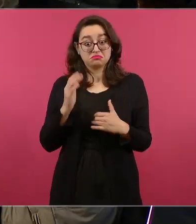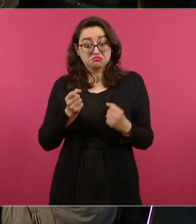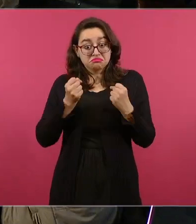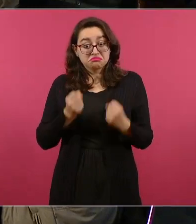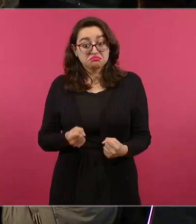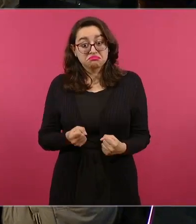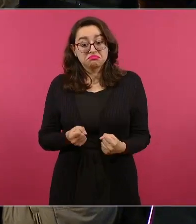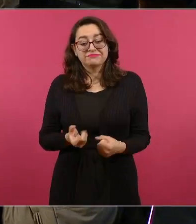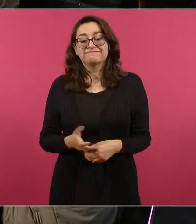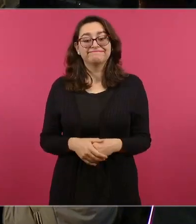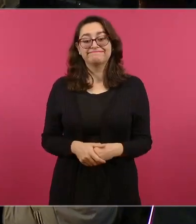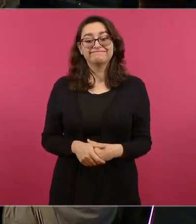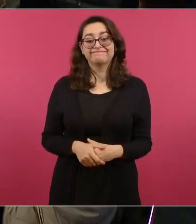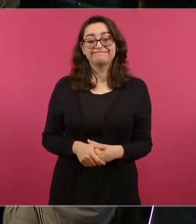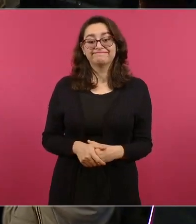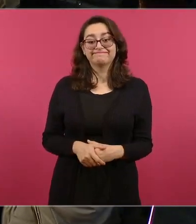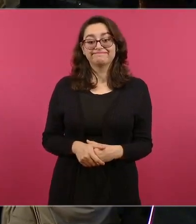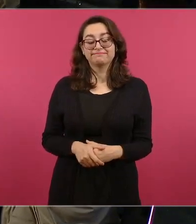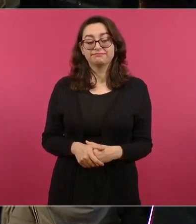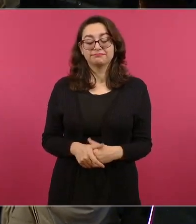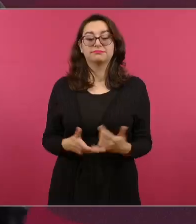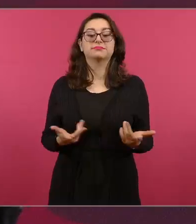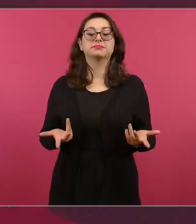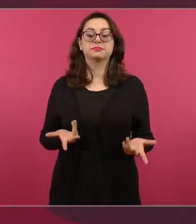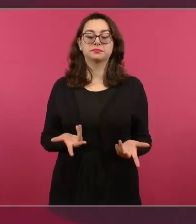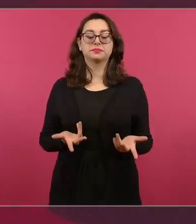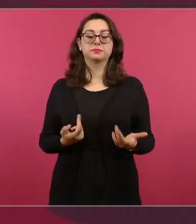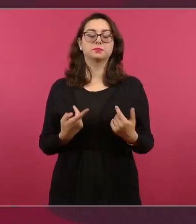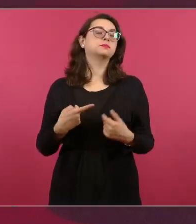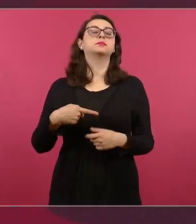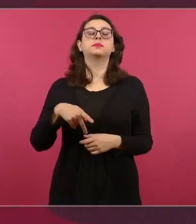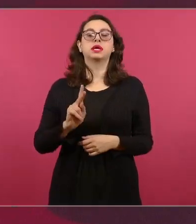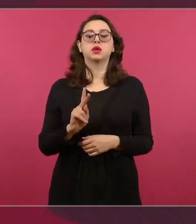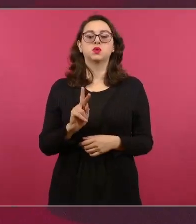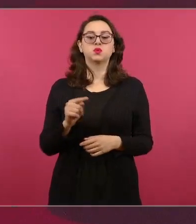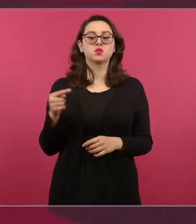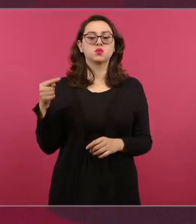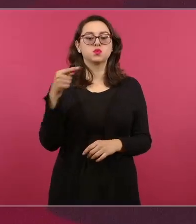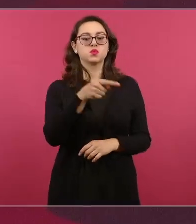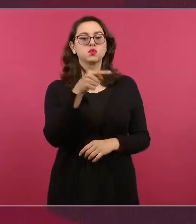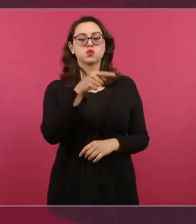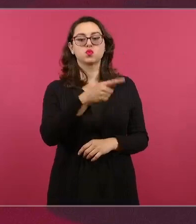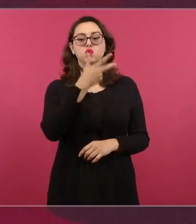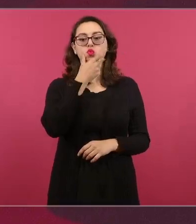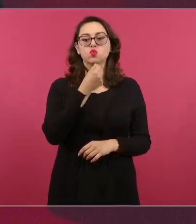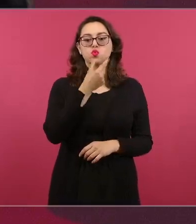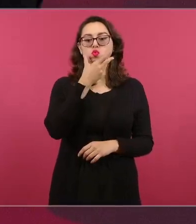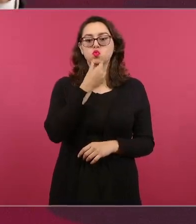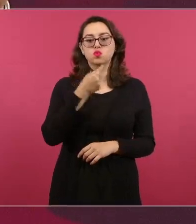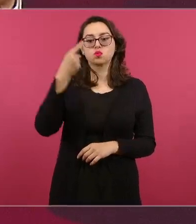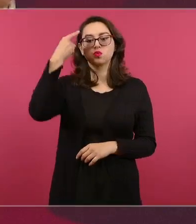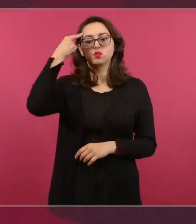Pero a lo que voy es cómo en su